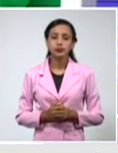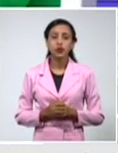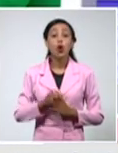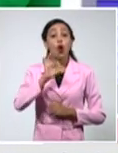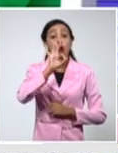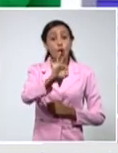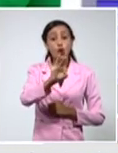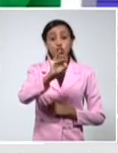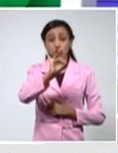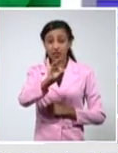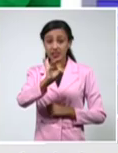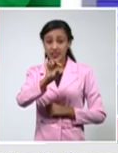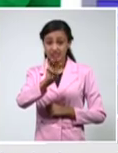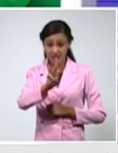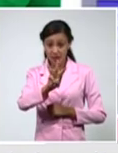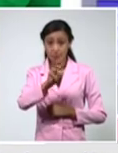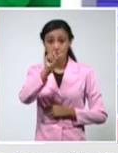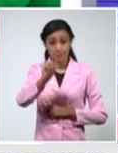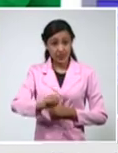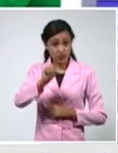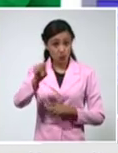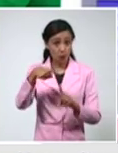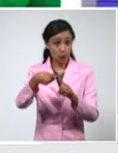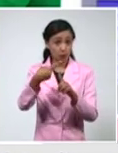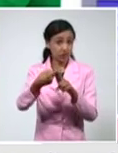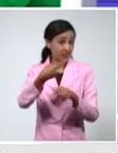873 pacientes que se diagnosticaron ayer,